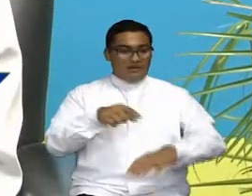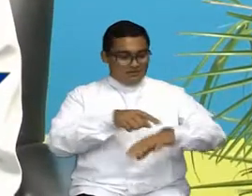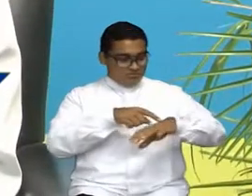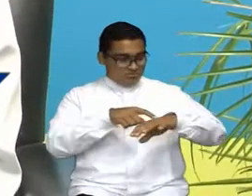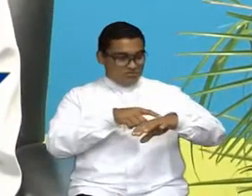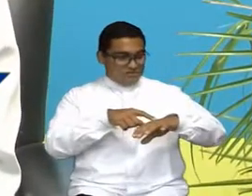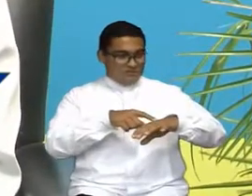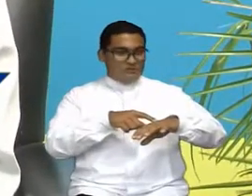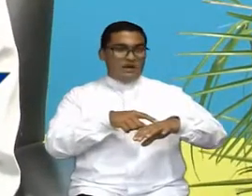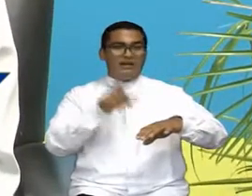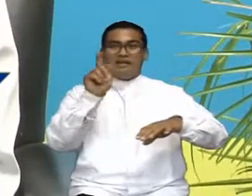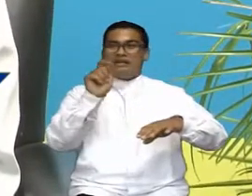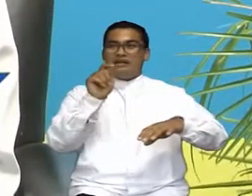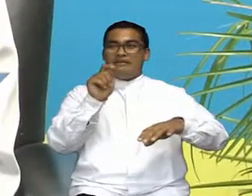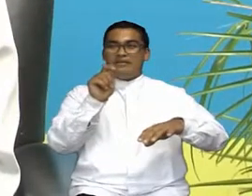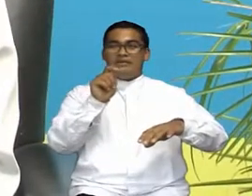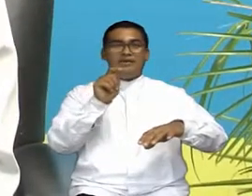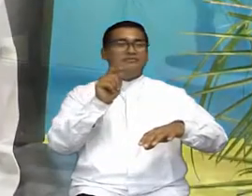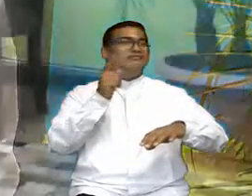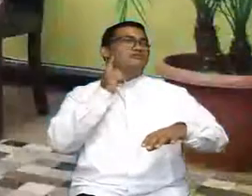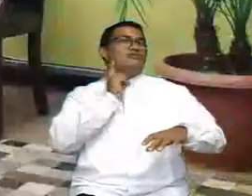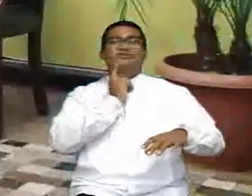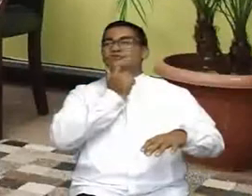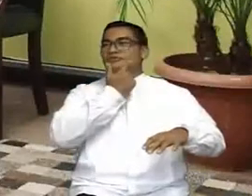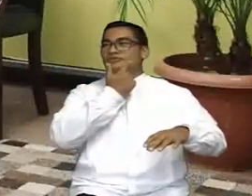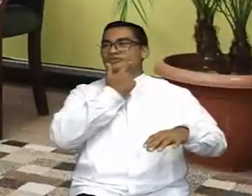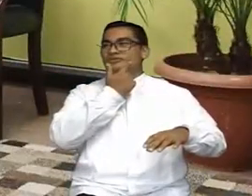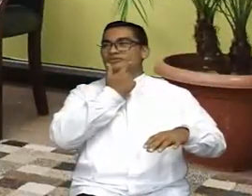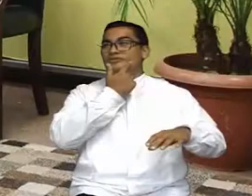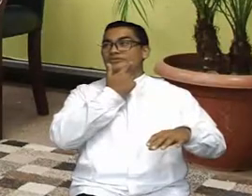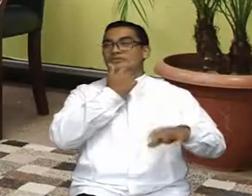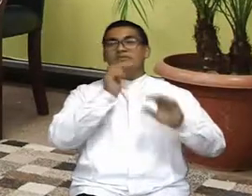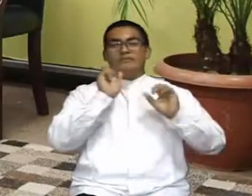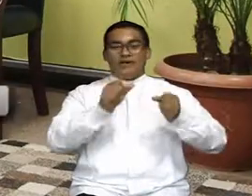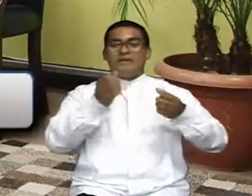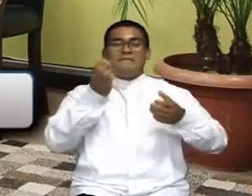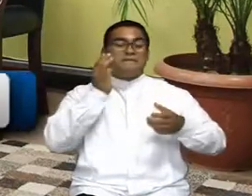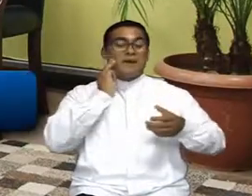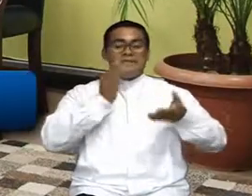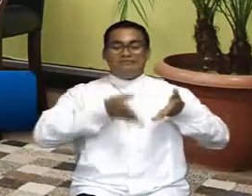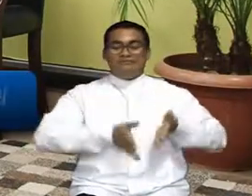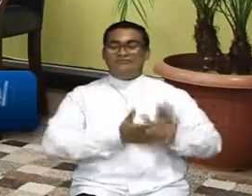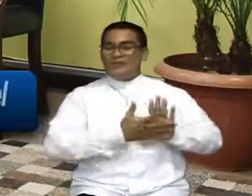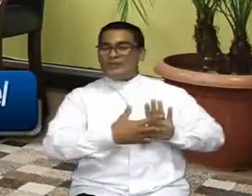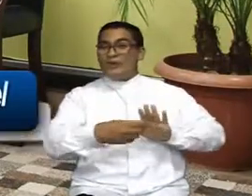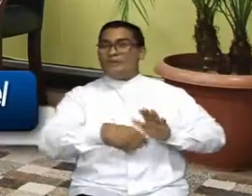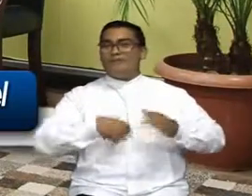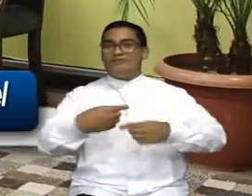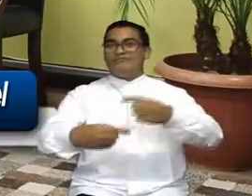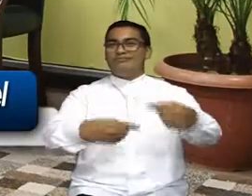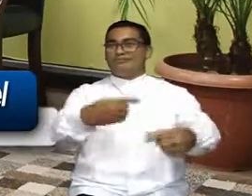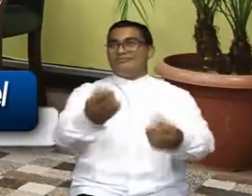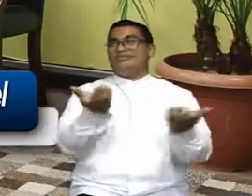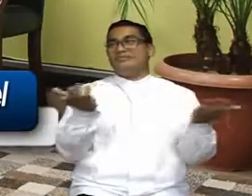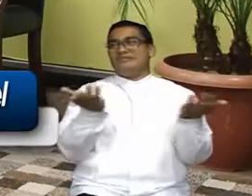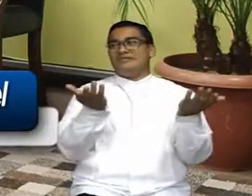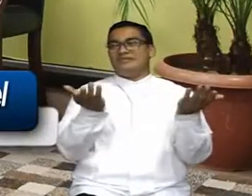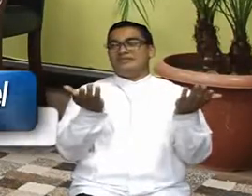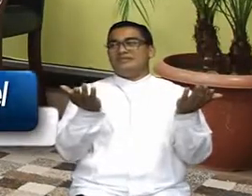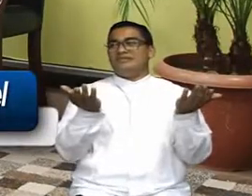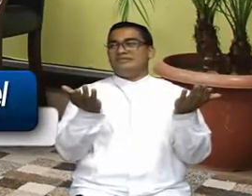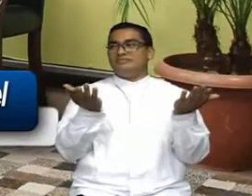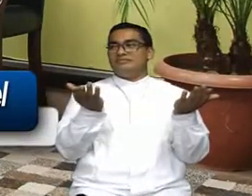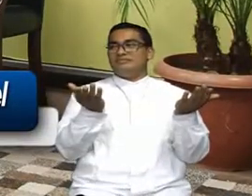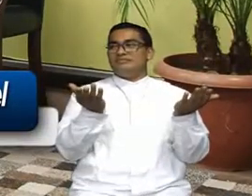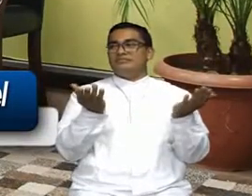ser hereditarios. Pero ellos desaparecen con una aplicación de un medicamento. Bueno, depende del tamaño